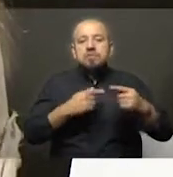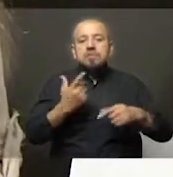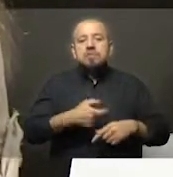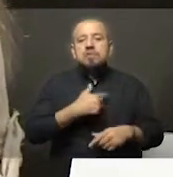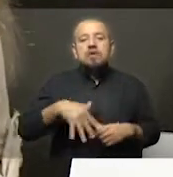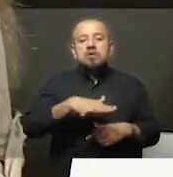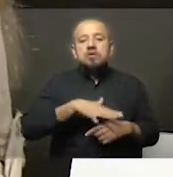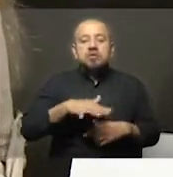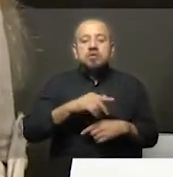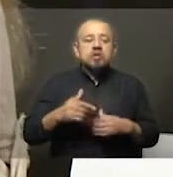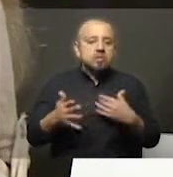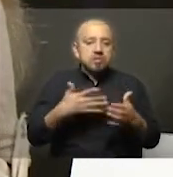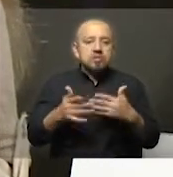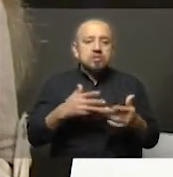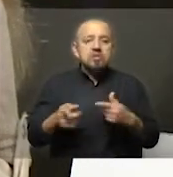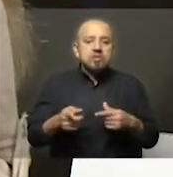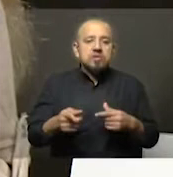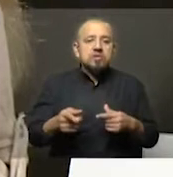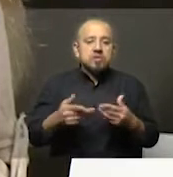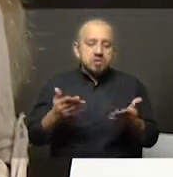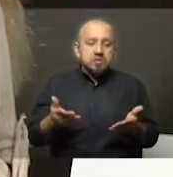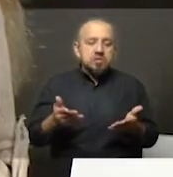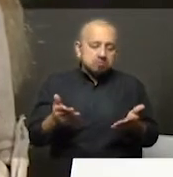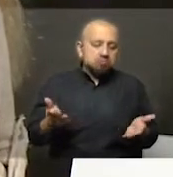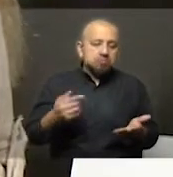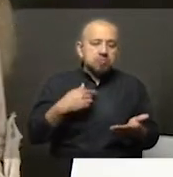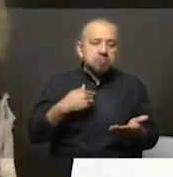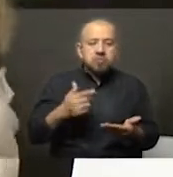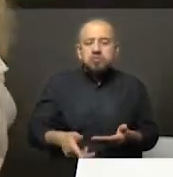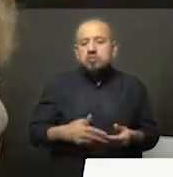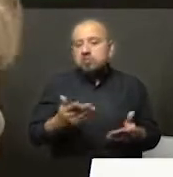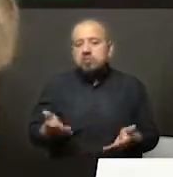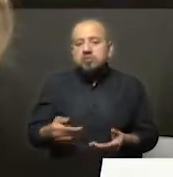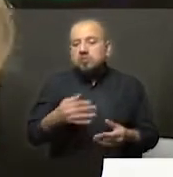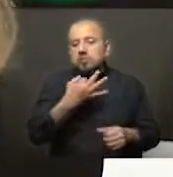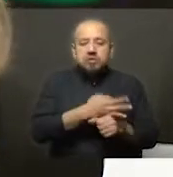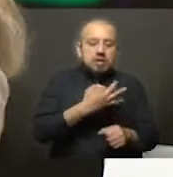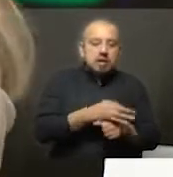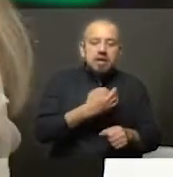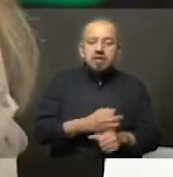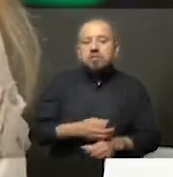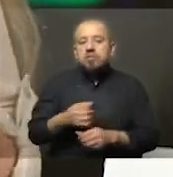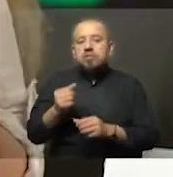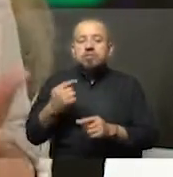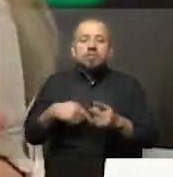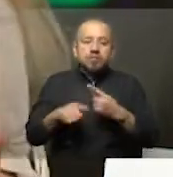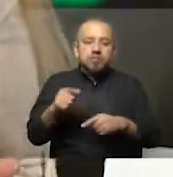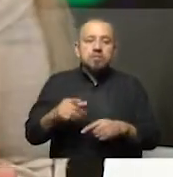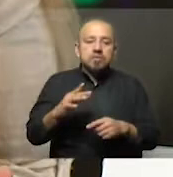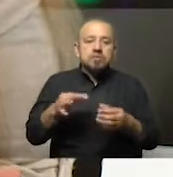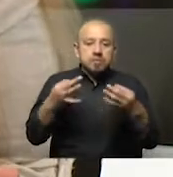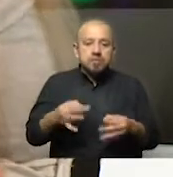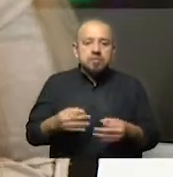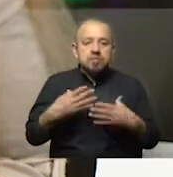no importa donde yo esté yo siento eso no importa yo puedo estar barriendo la Vereda o dando una clase o lo que fuera pero está bien